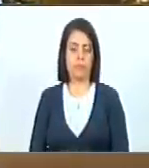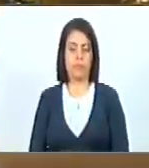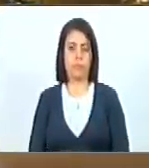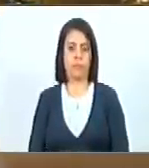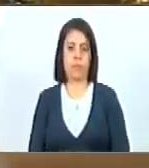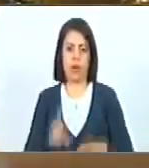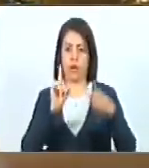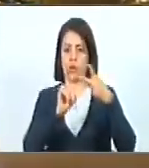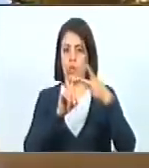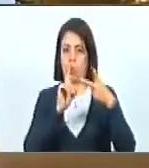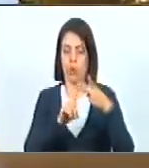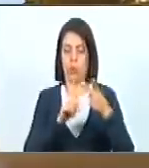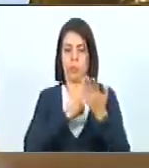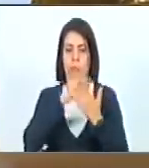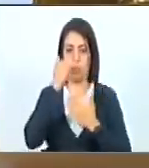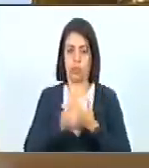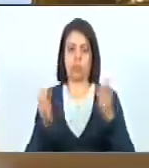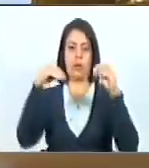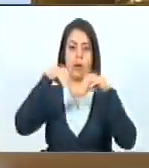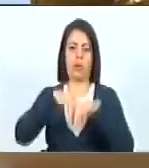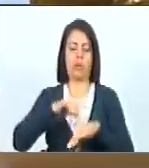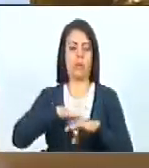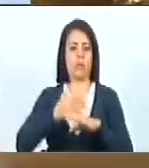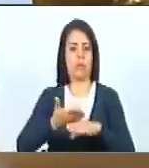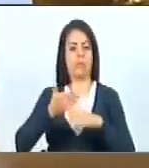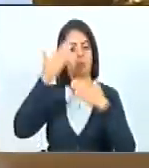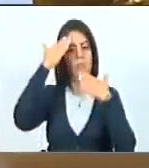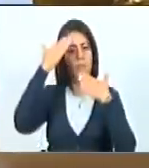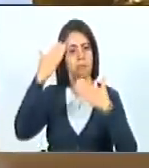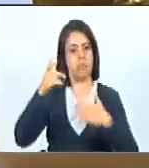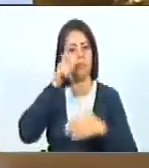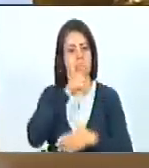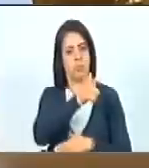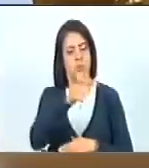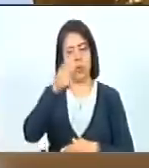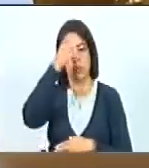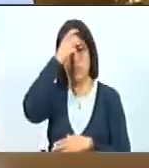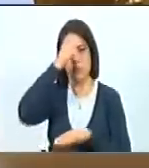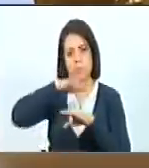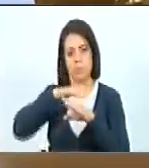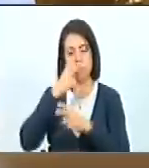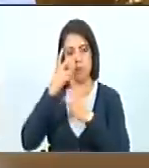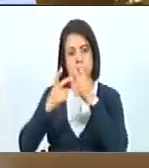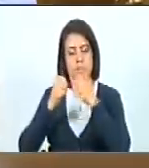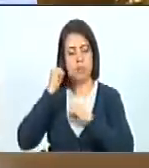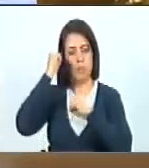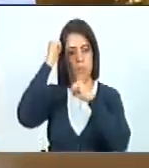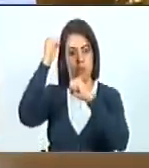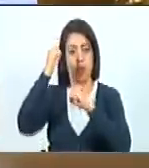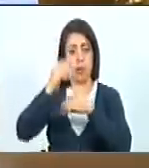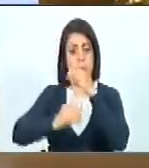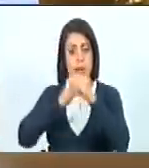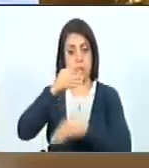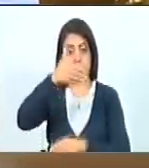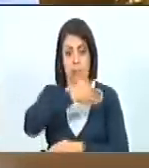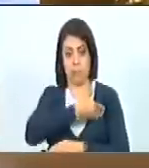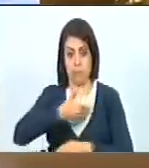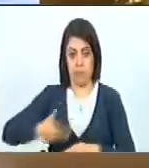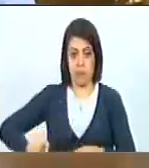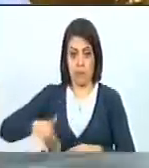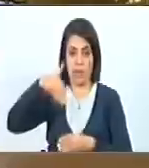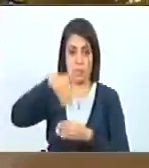Punto número 2, proyecto de acuerdo en salutación al pueblo turco por la victoria obtenida en las